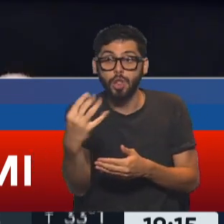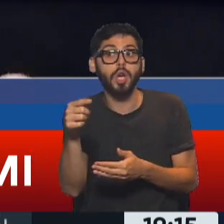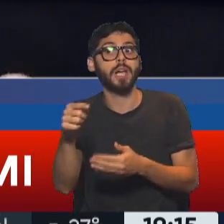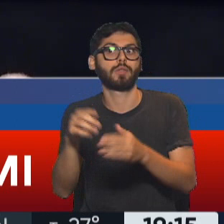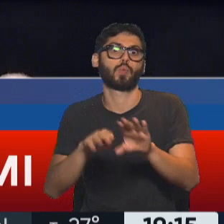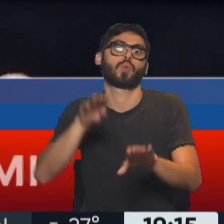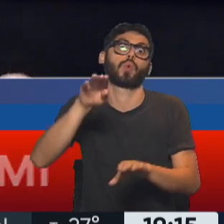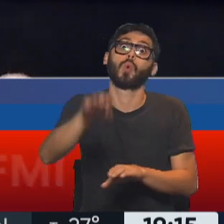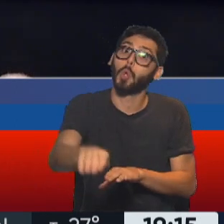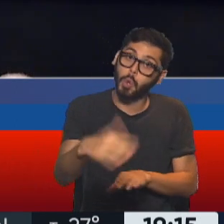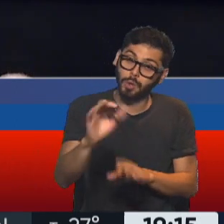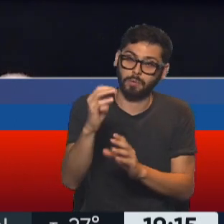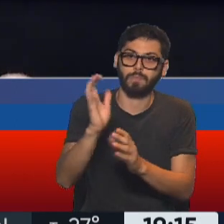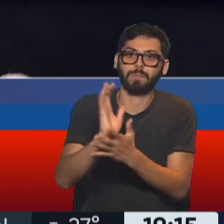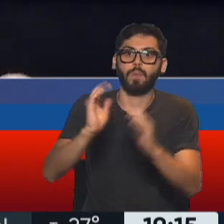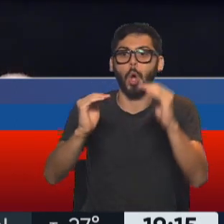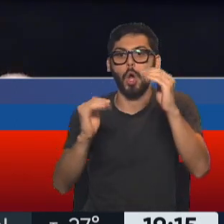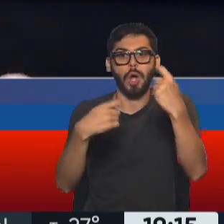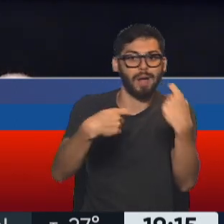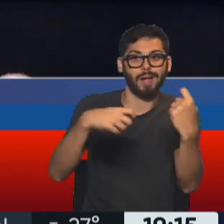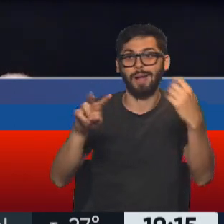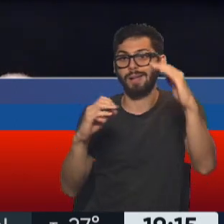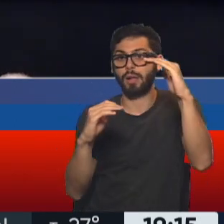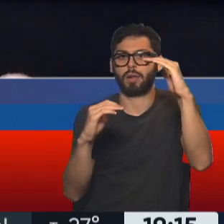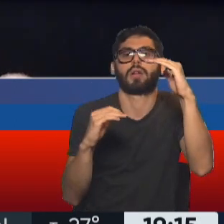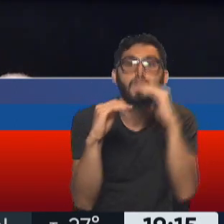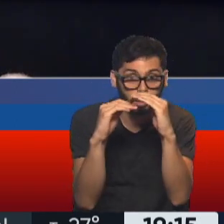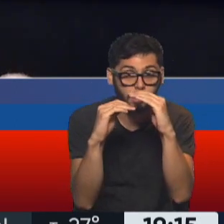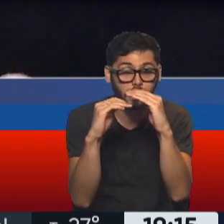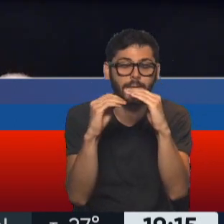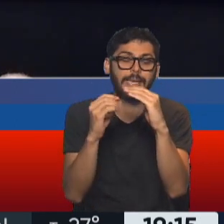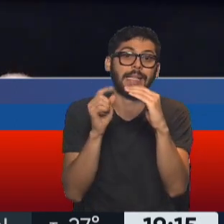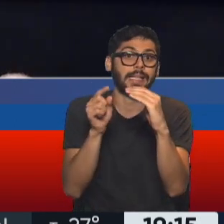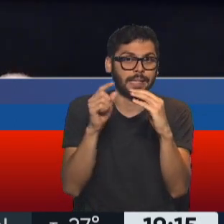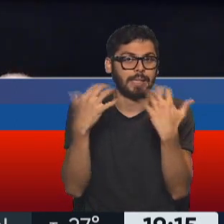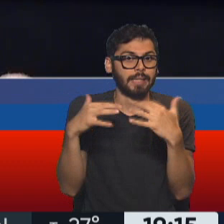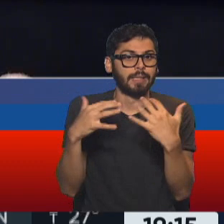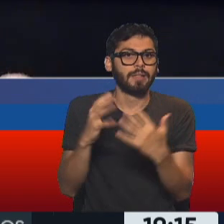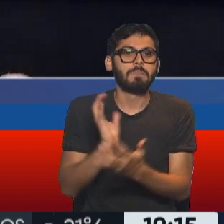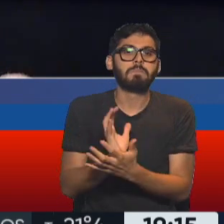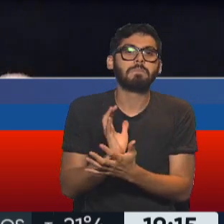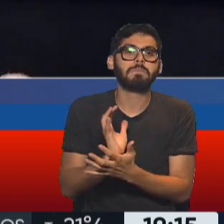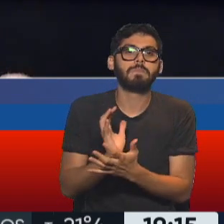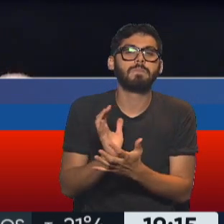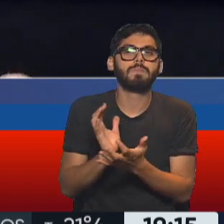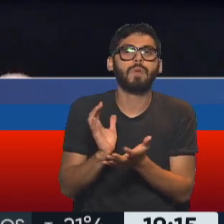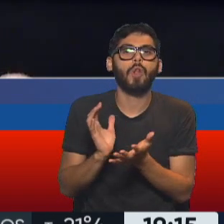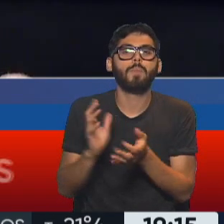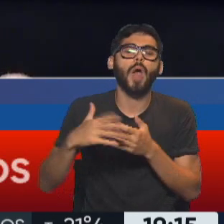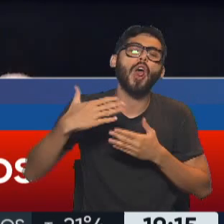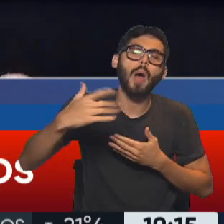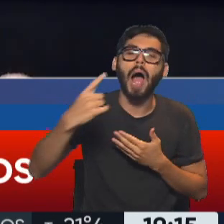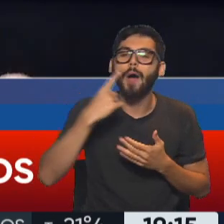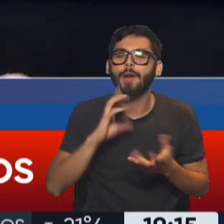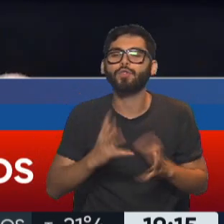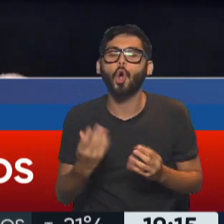hay que bajar del déficit, que eso, digamos, son medidas que después se irán viendo dónde se aplican,